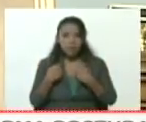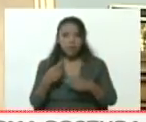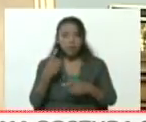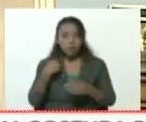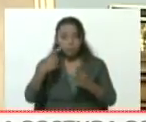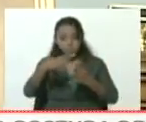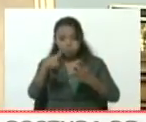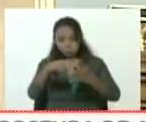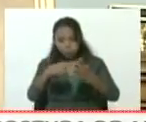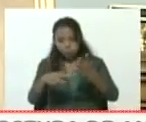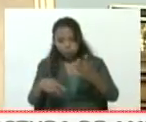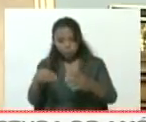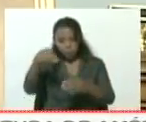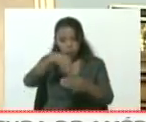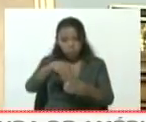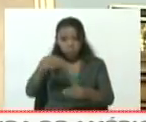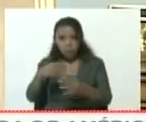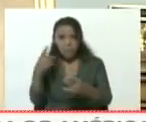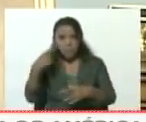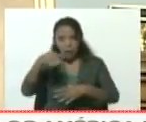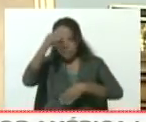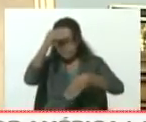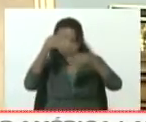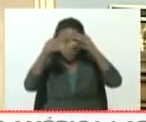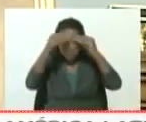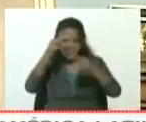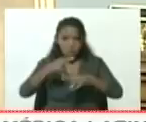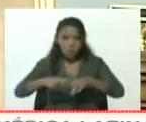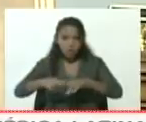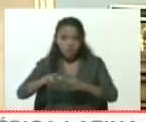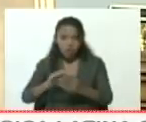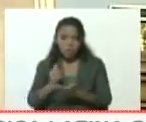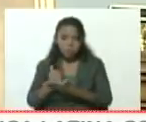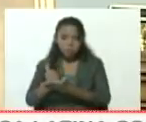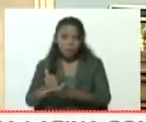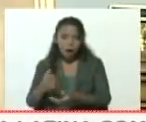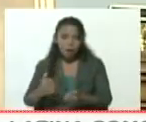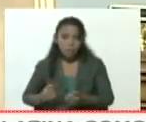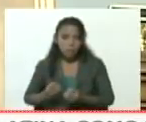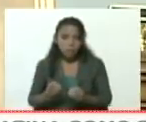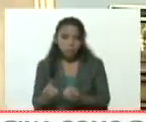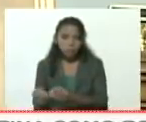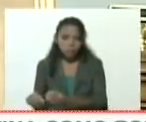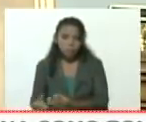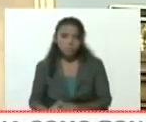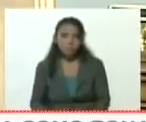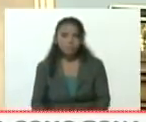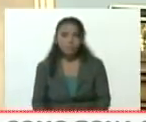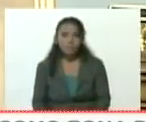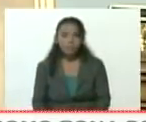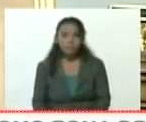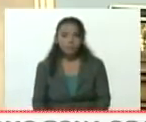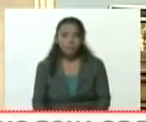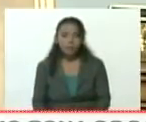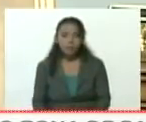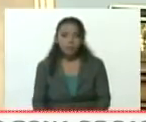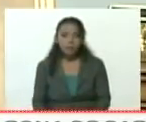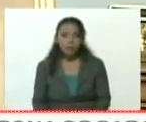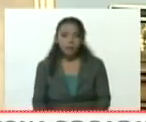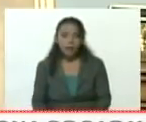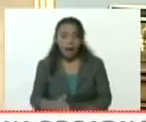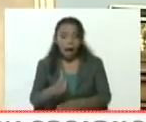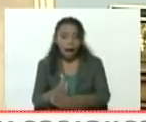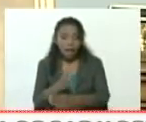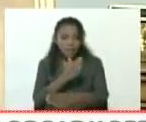supera los 50 millones de piezas entre todos los que se están despachando este año. Que ante la